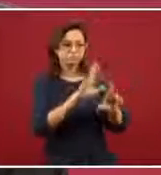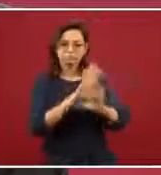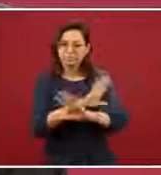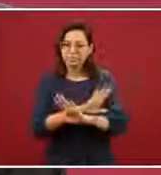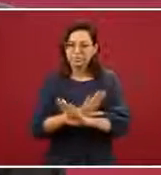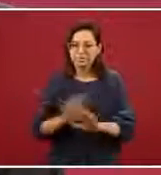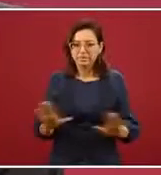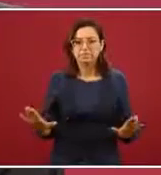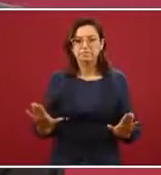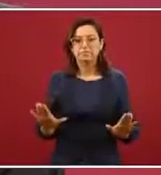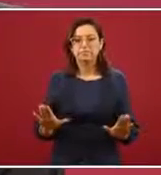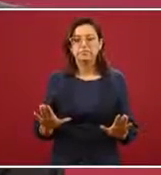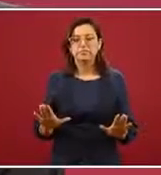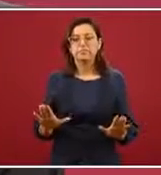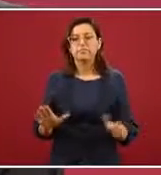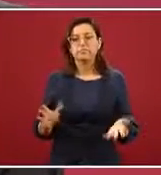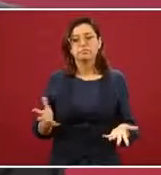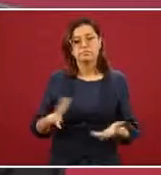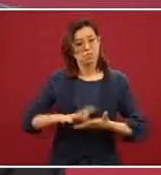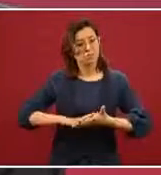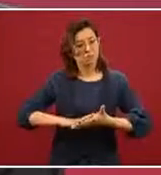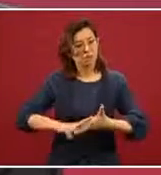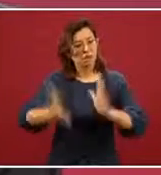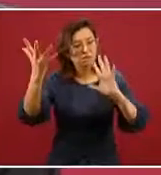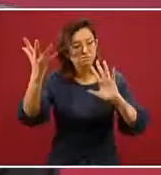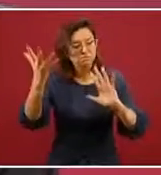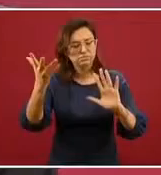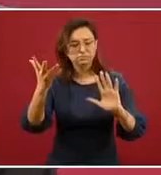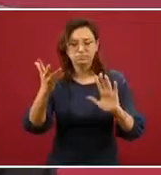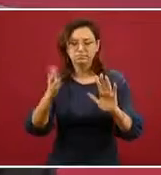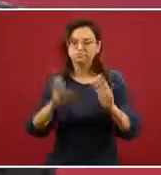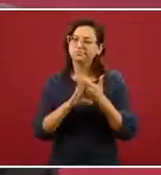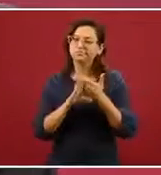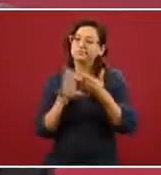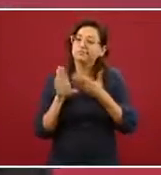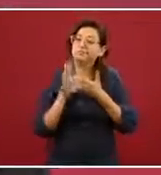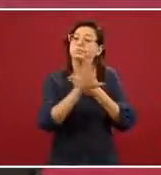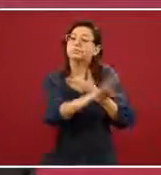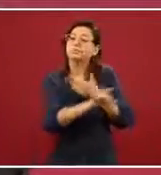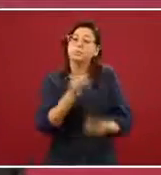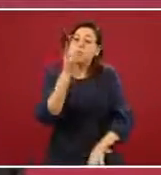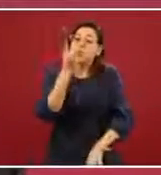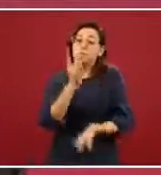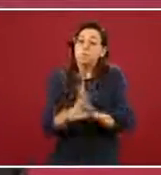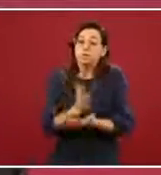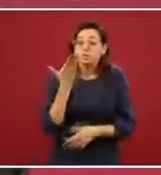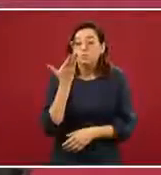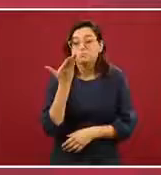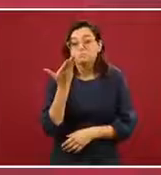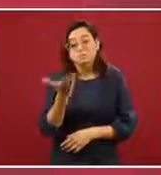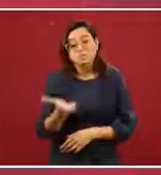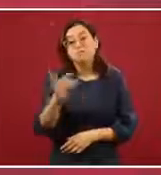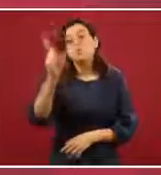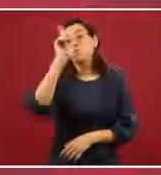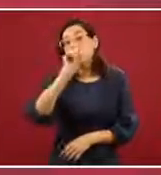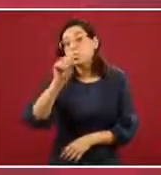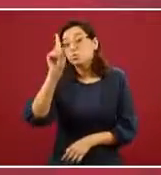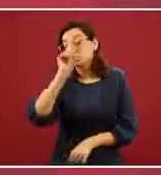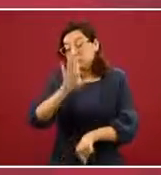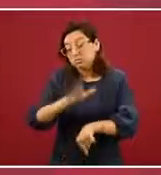procurando que no haya violencia. Eso es lo único. Y es una